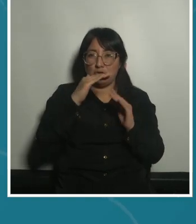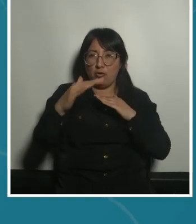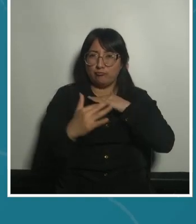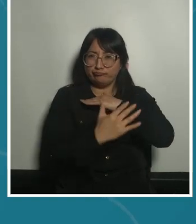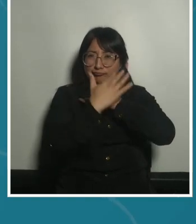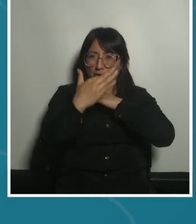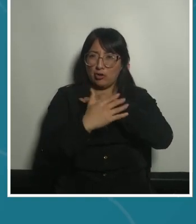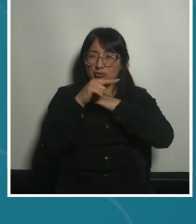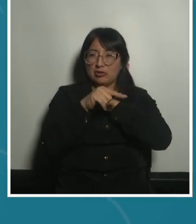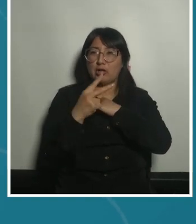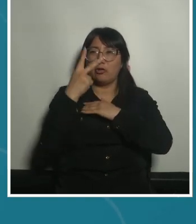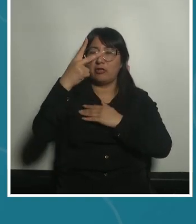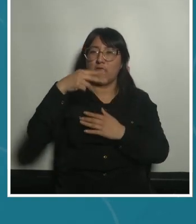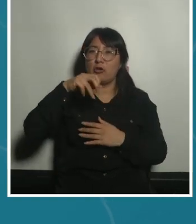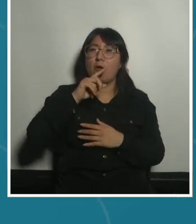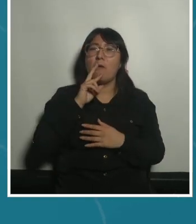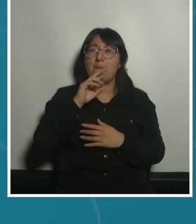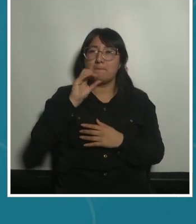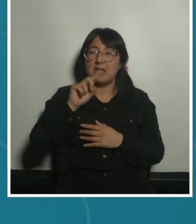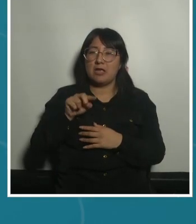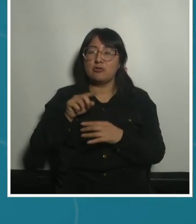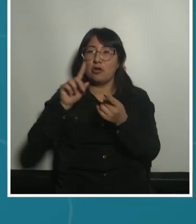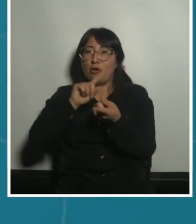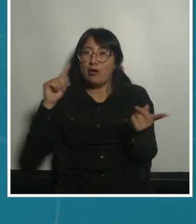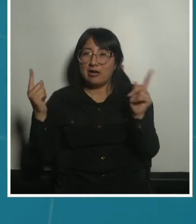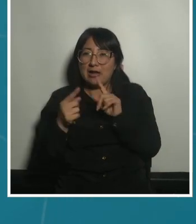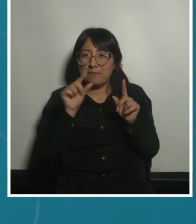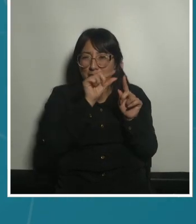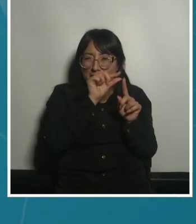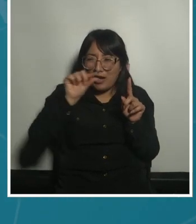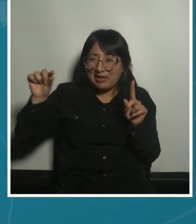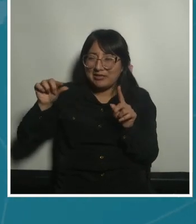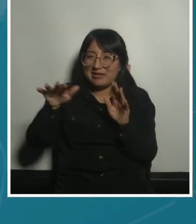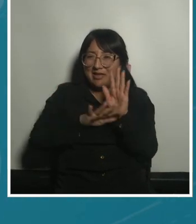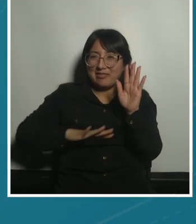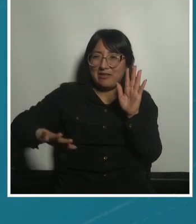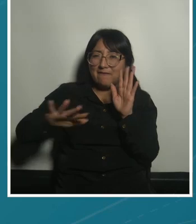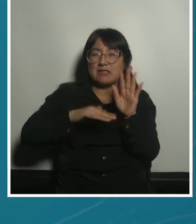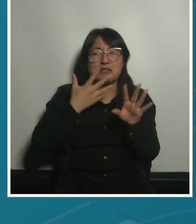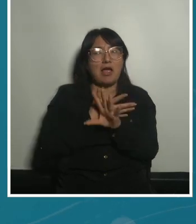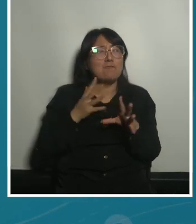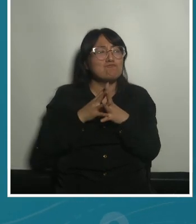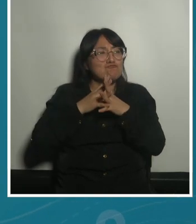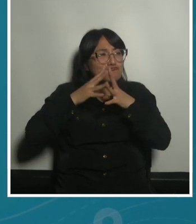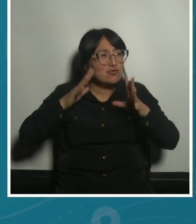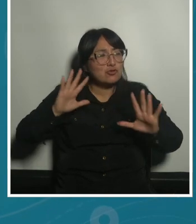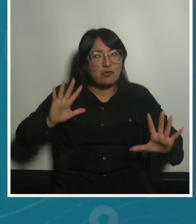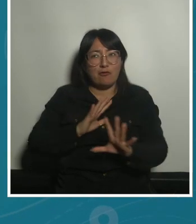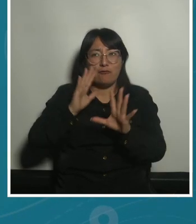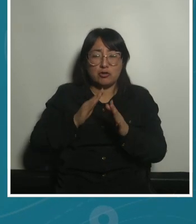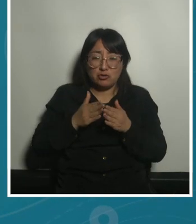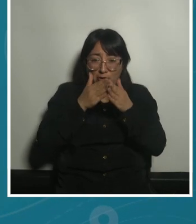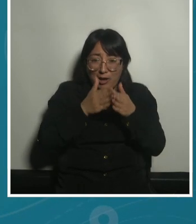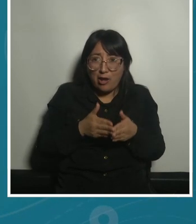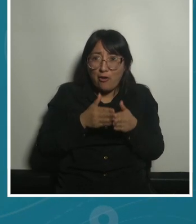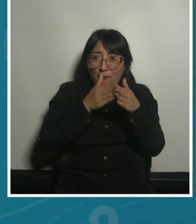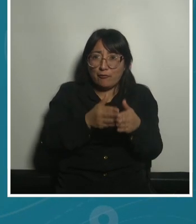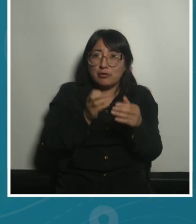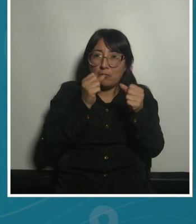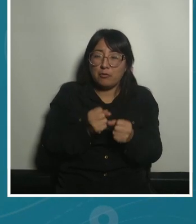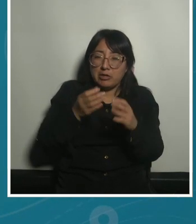metros, cambios en la línea de base de los grandes ríos. Hubo que hacer muchos años dragados para que los botes de pescadores pudieran entrar a esos